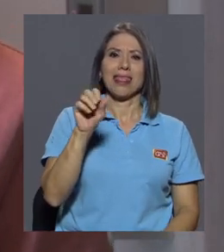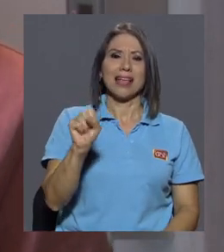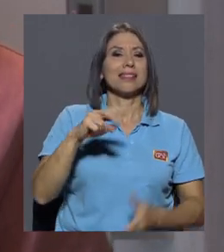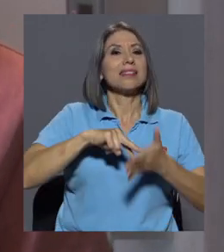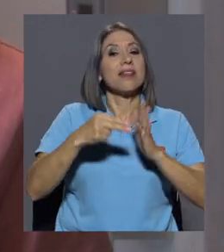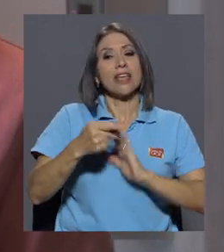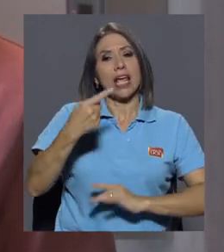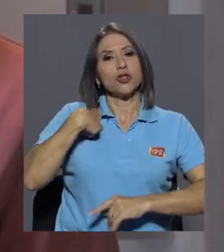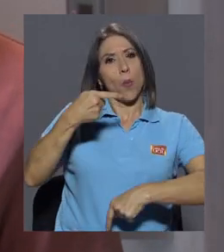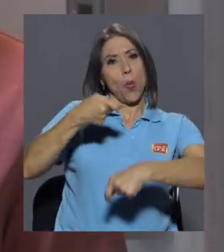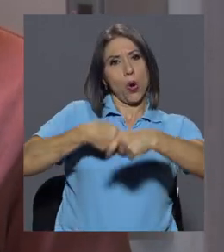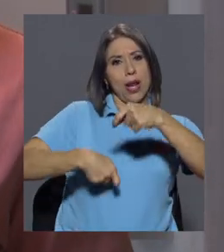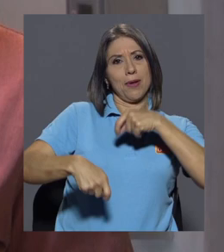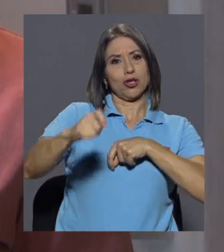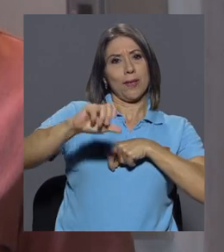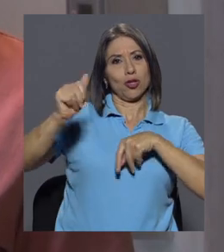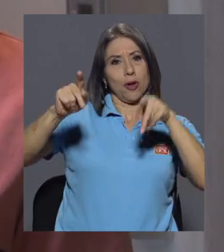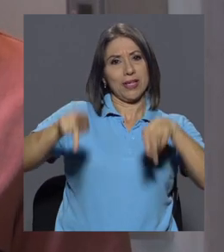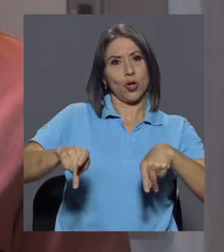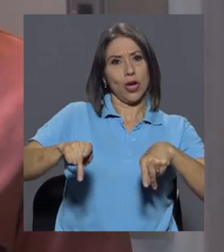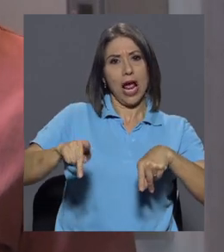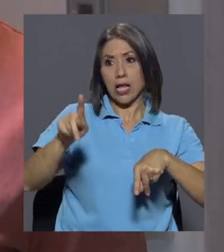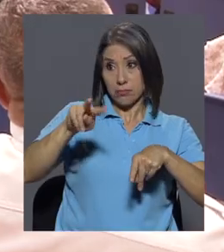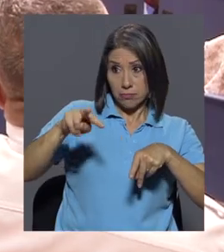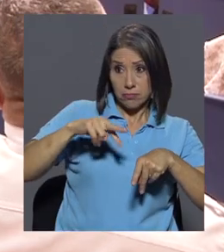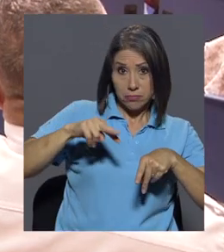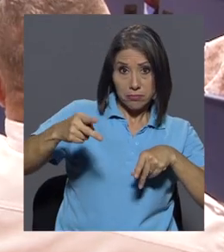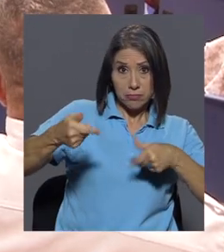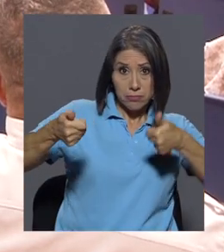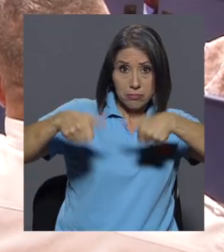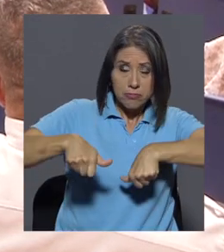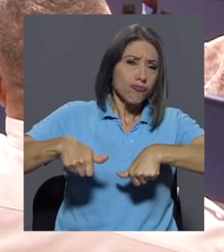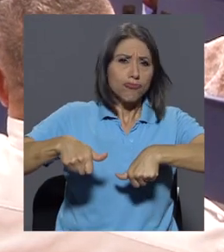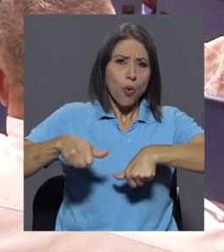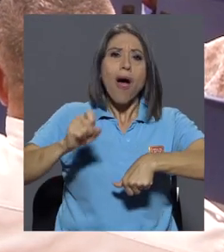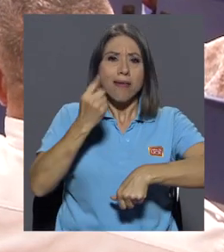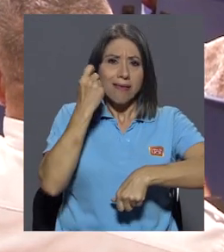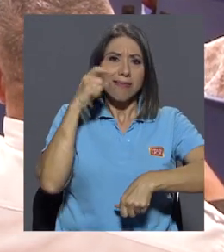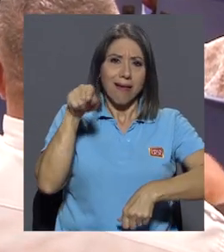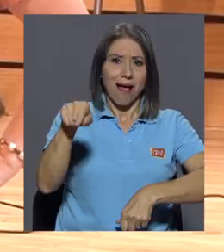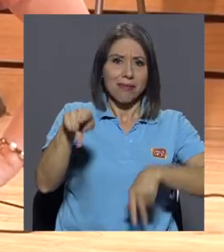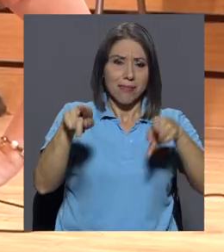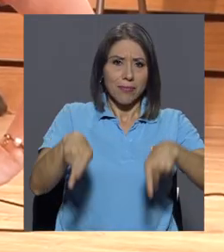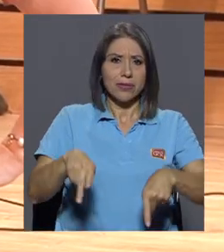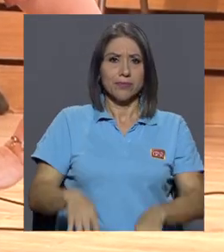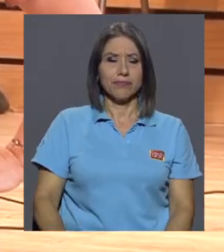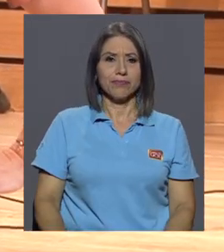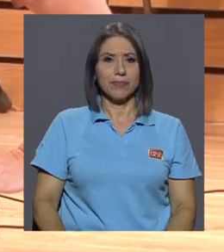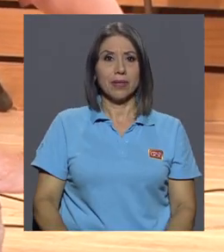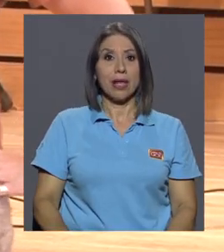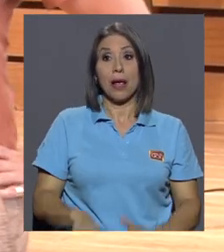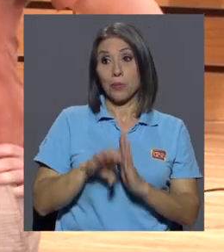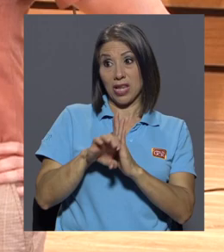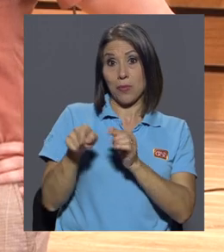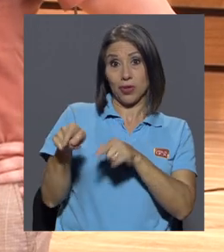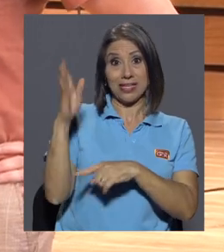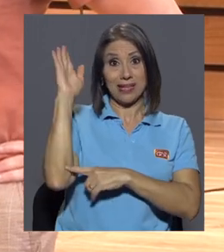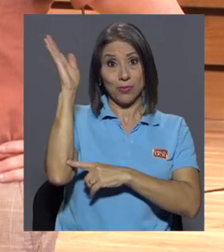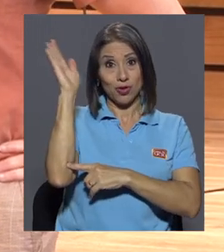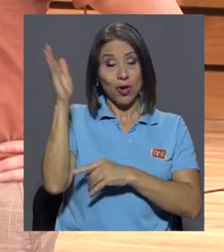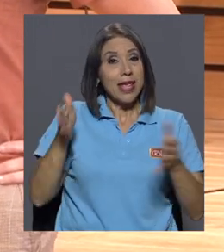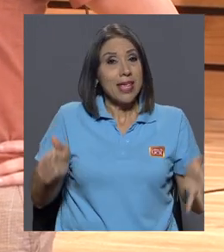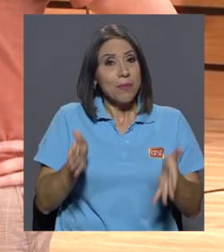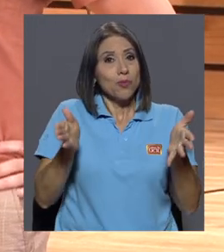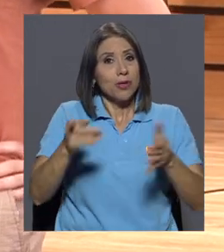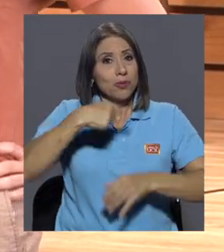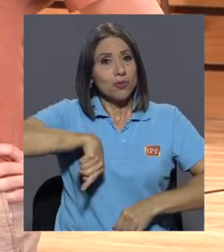poder ponernos en los zapatos del otro, no para estar de acuerdo, pero sí para poder entender. Espacios como este, impulsados por nuestra